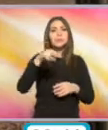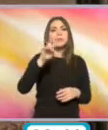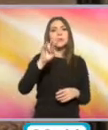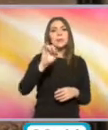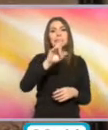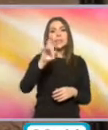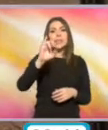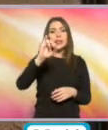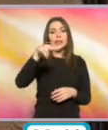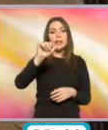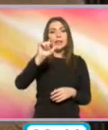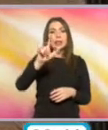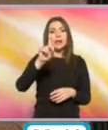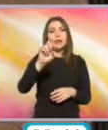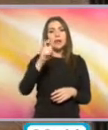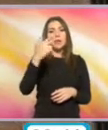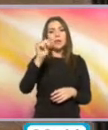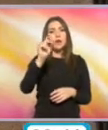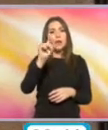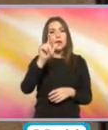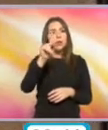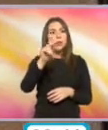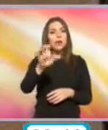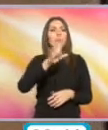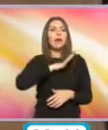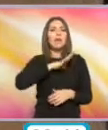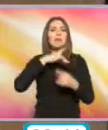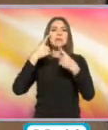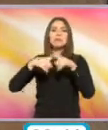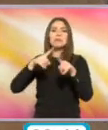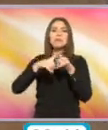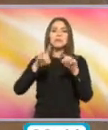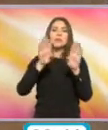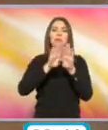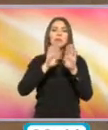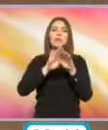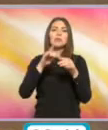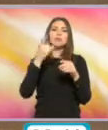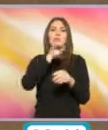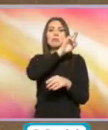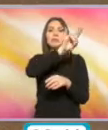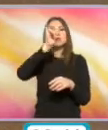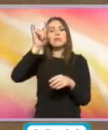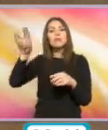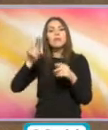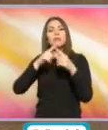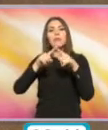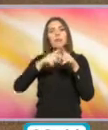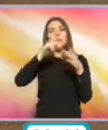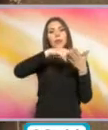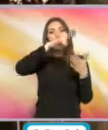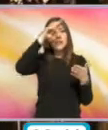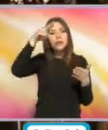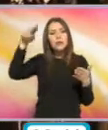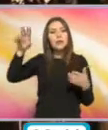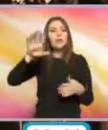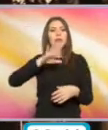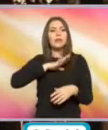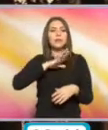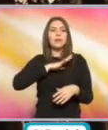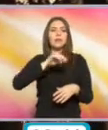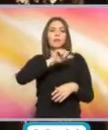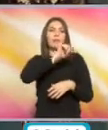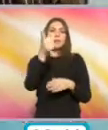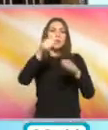de, ahora sí que... ¿Qué arte sacro más o menos o no tanto? Pues de todo, es de todo lo virreinal, también hay arte pagano,